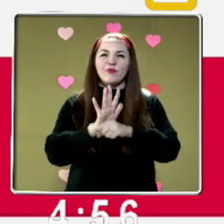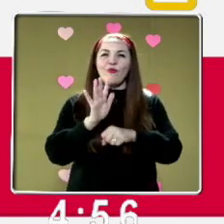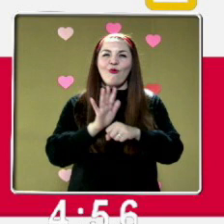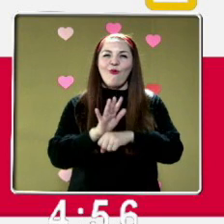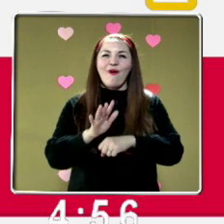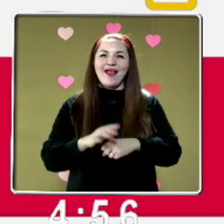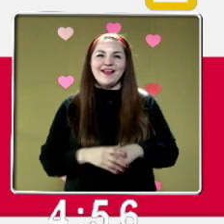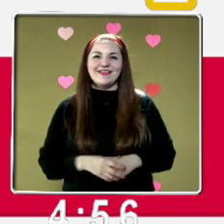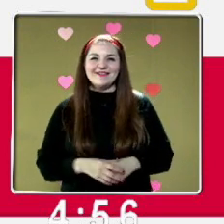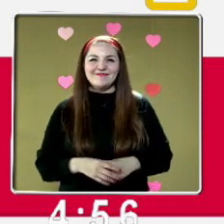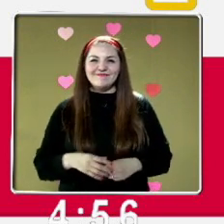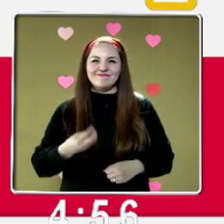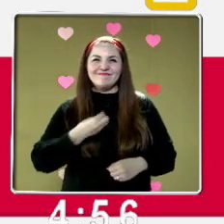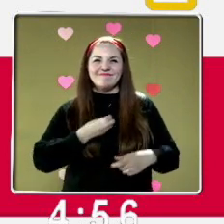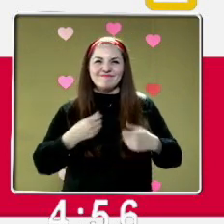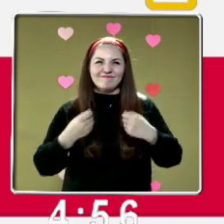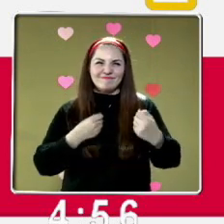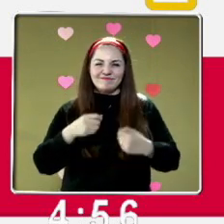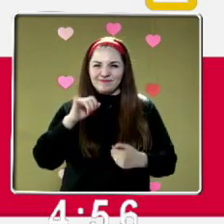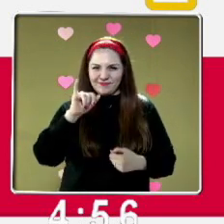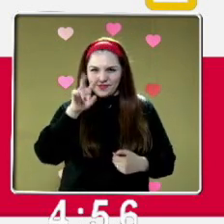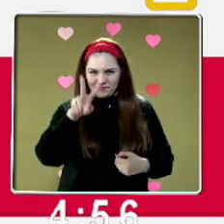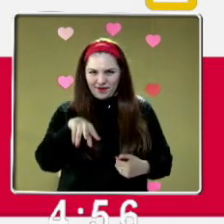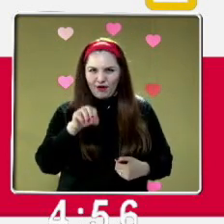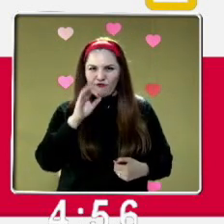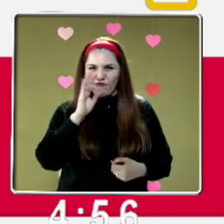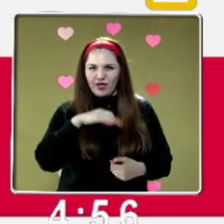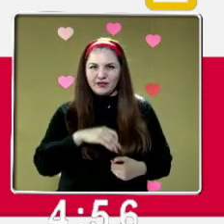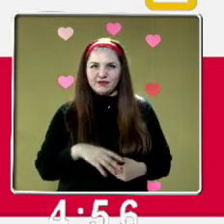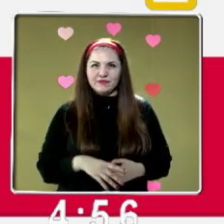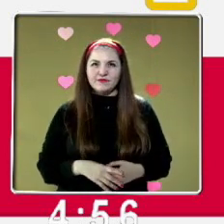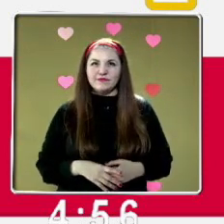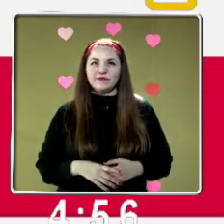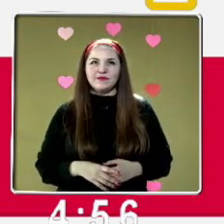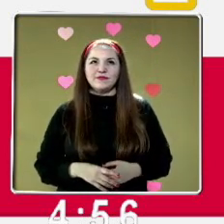una estrategia para regular nuestro enojo. Les vamos a dar 5 segundos más.